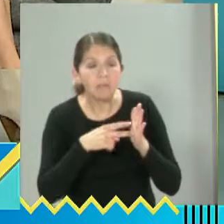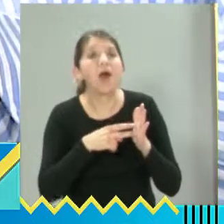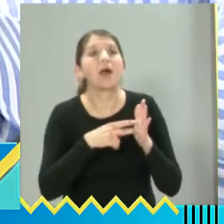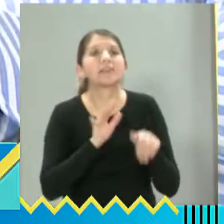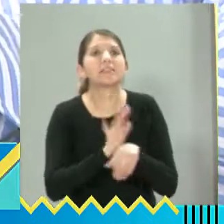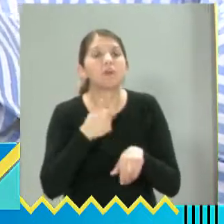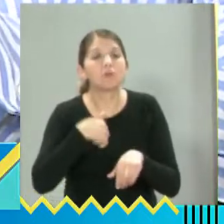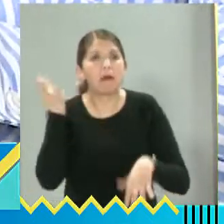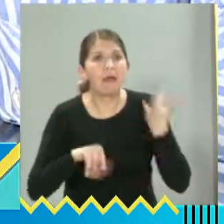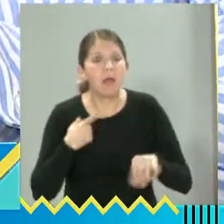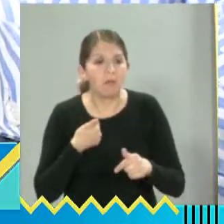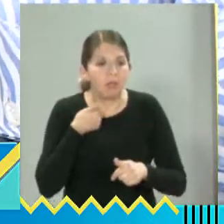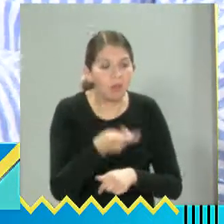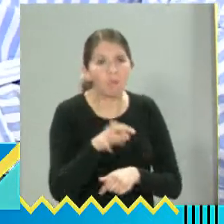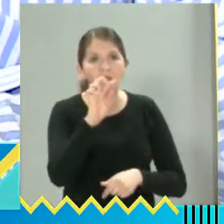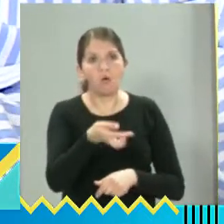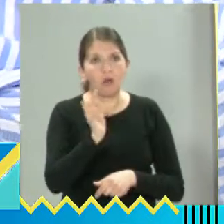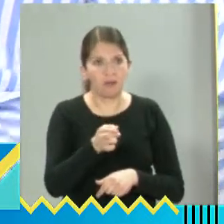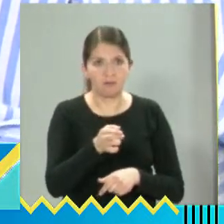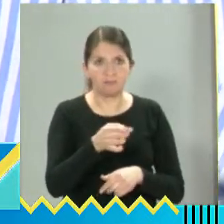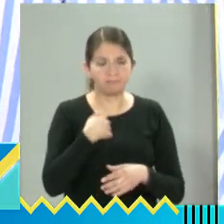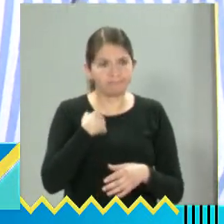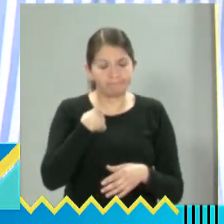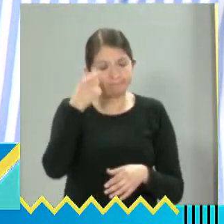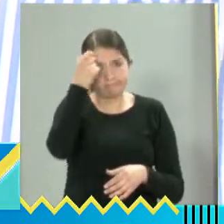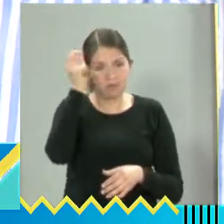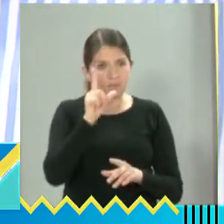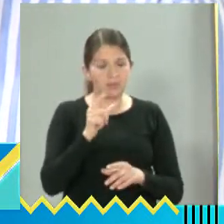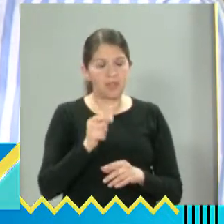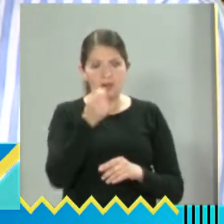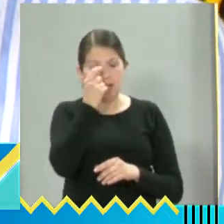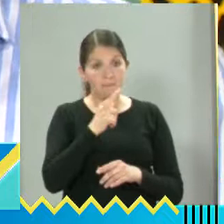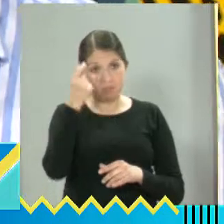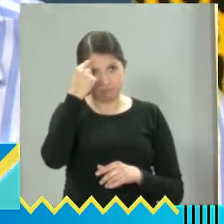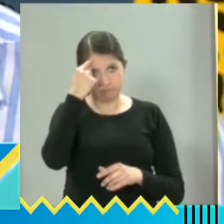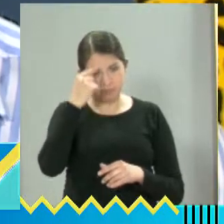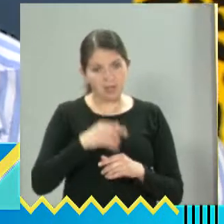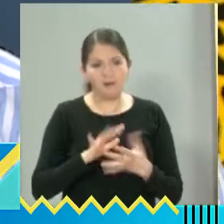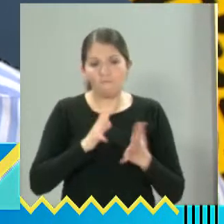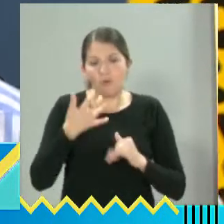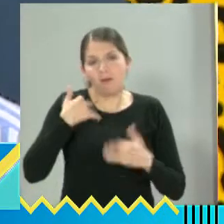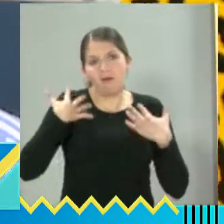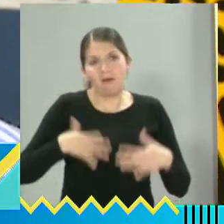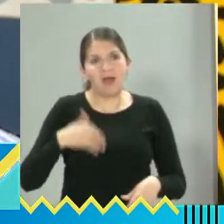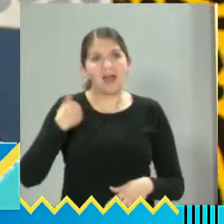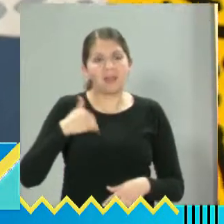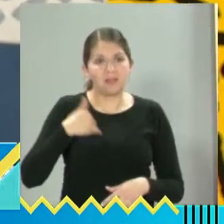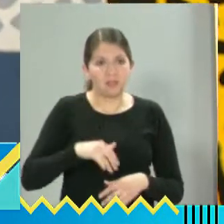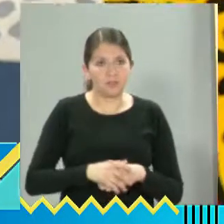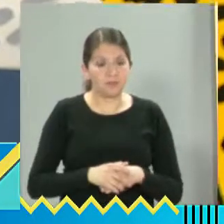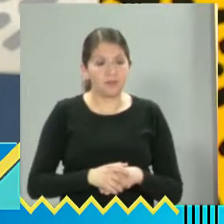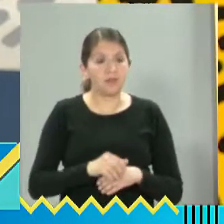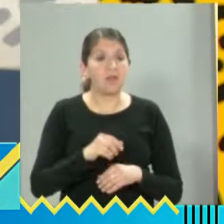dólar. Y perdés la racionalidad, pero bueno, es el marcador somático del argentino. Quizás hayan marcadores somáticos